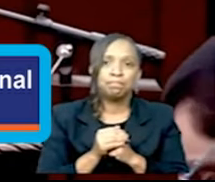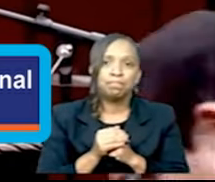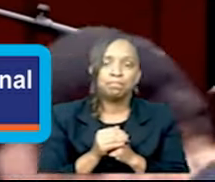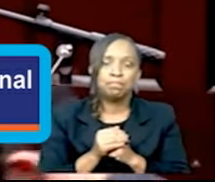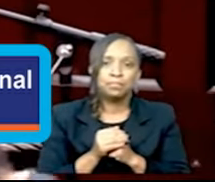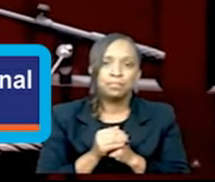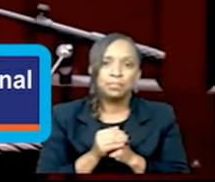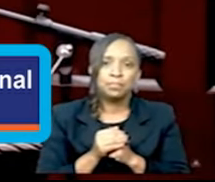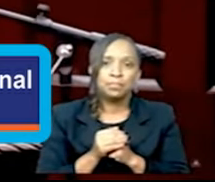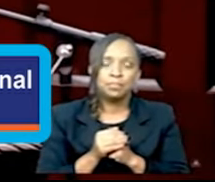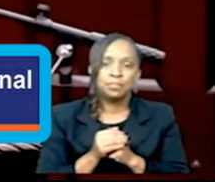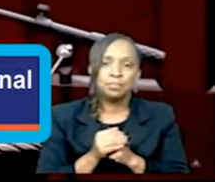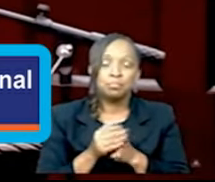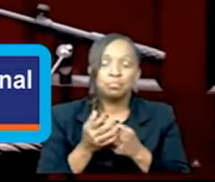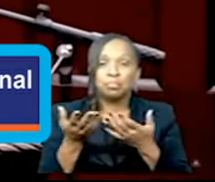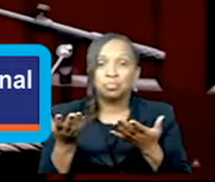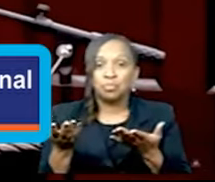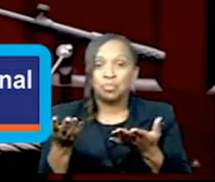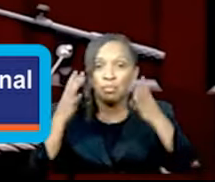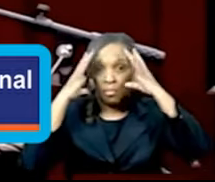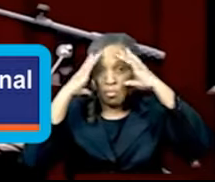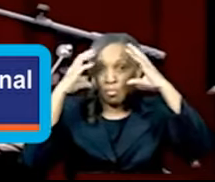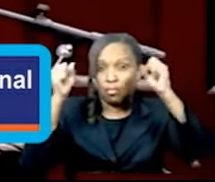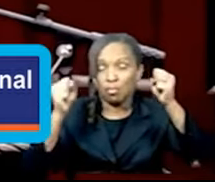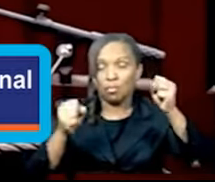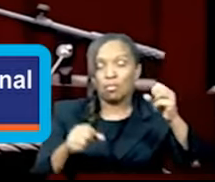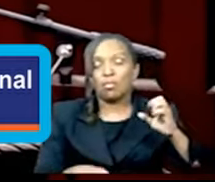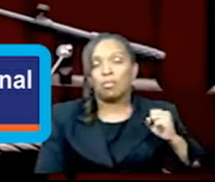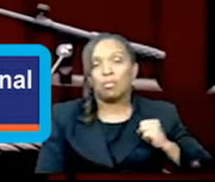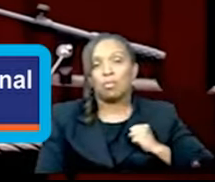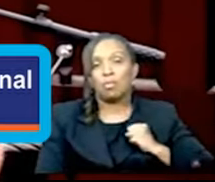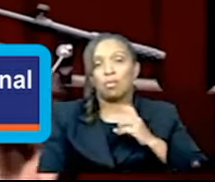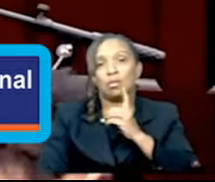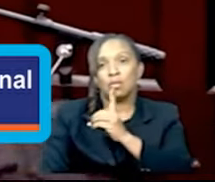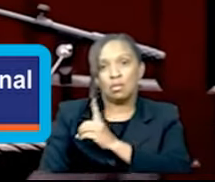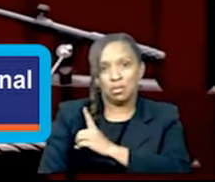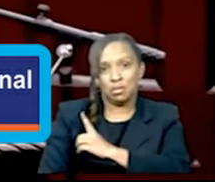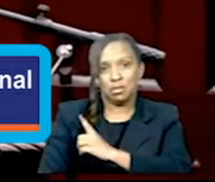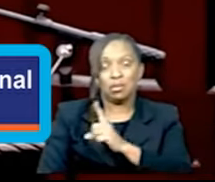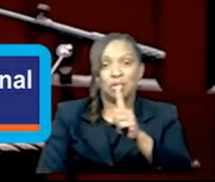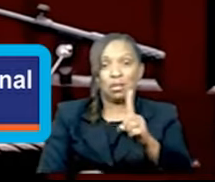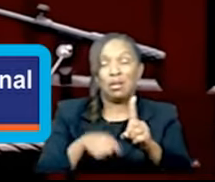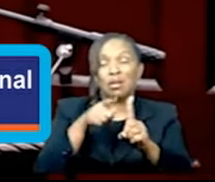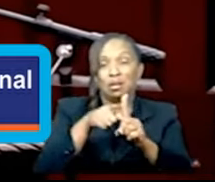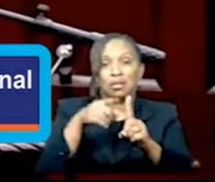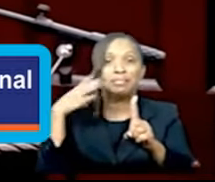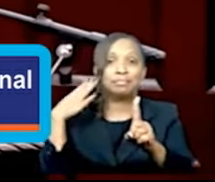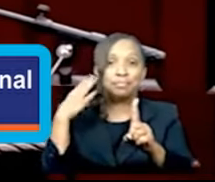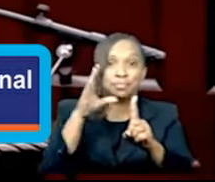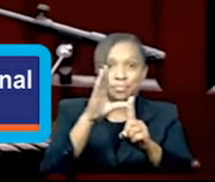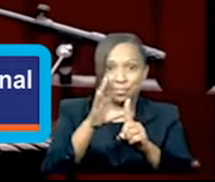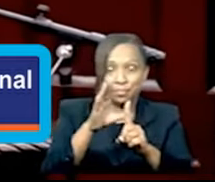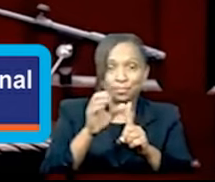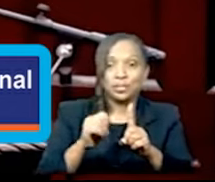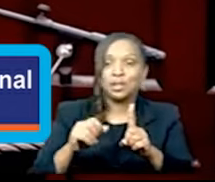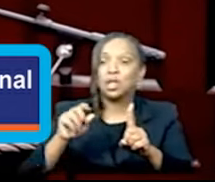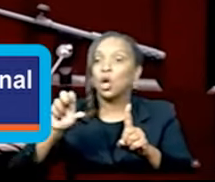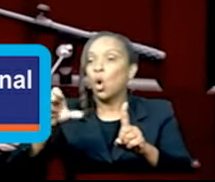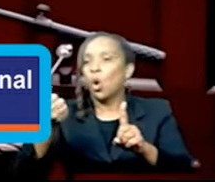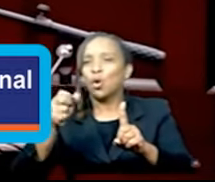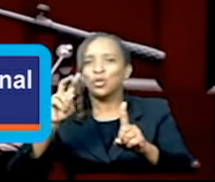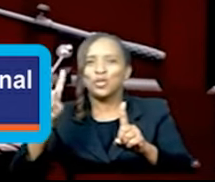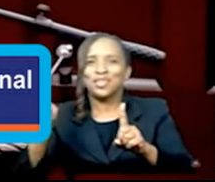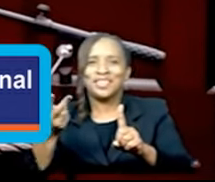presidente del Senado y un miembro de un partido de la segunda mayoría. Y en la Cámara de Diputados, el presidente de la Cámara